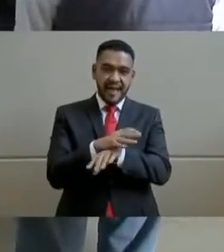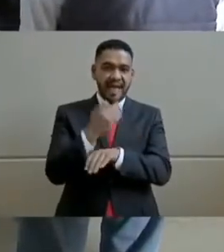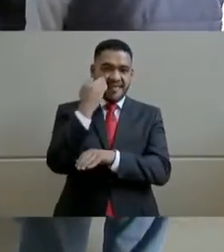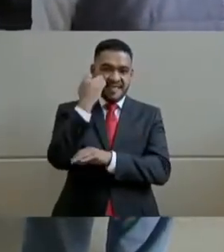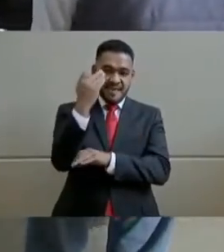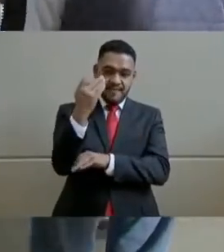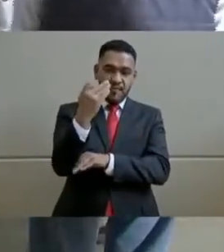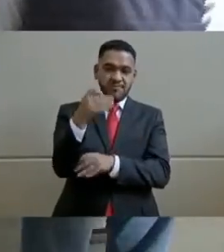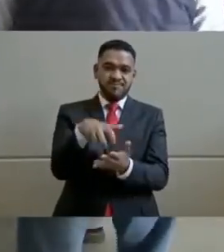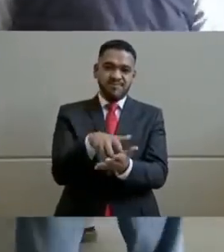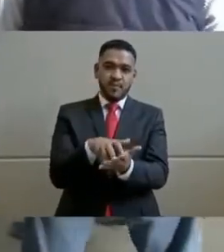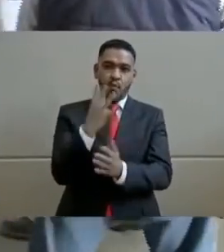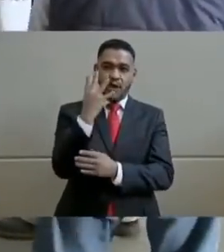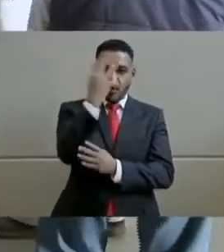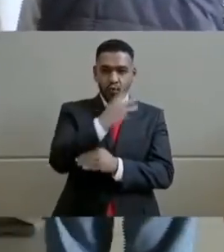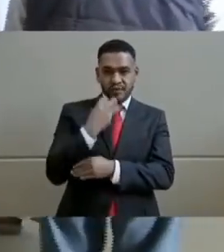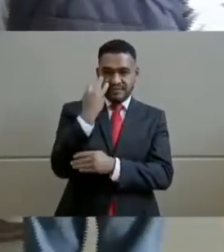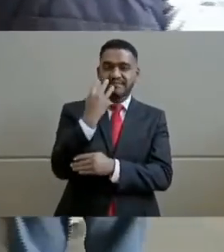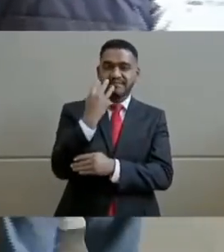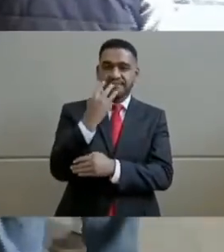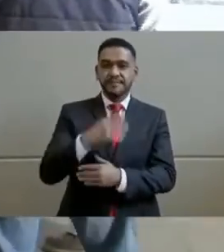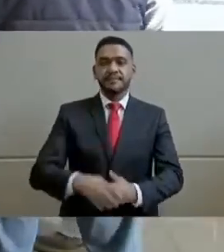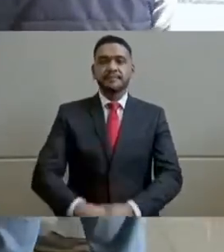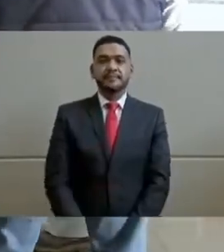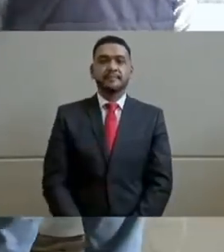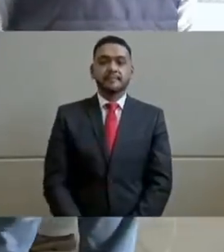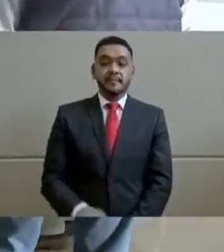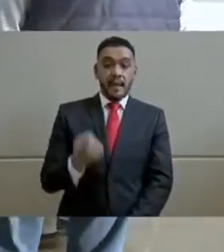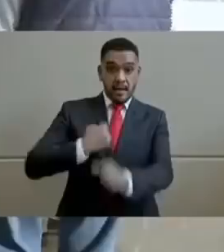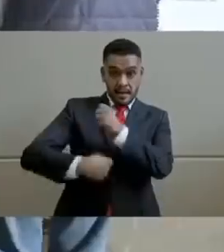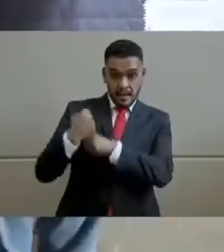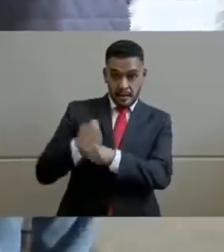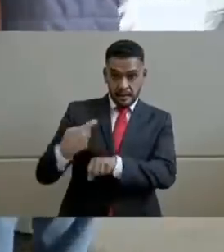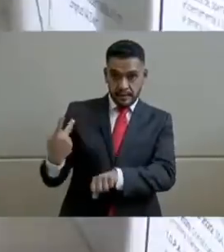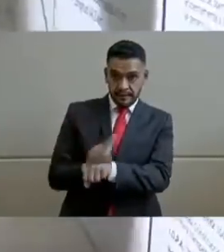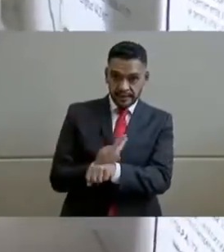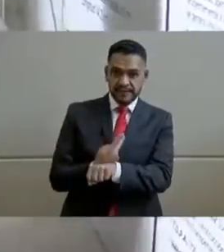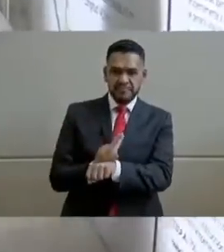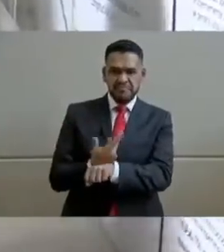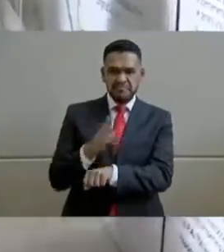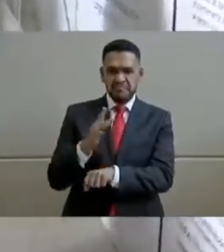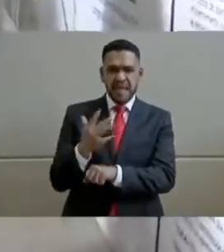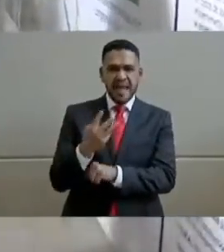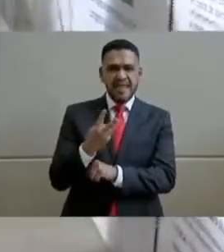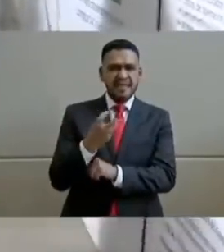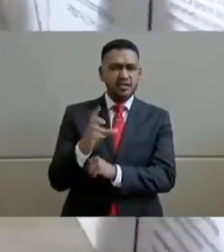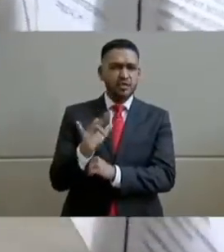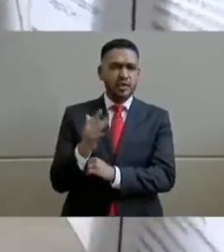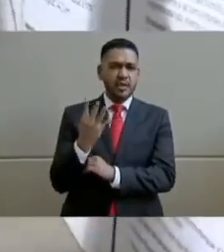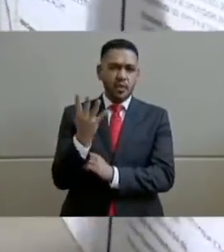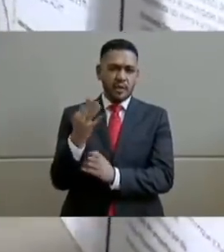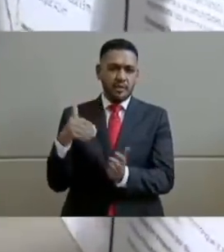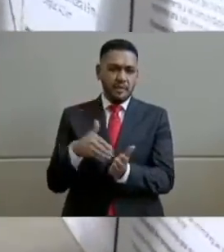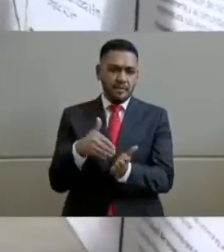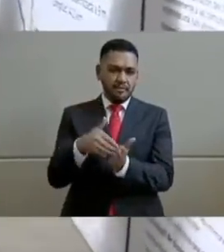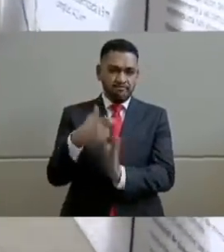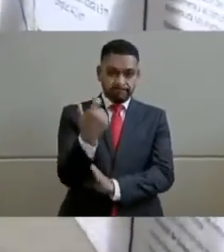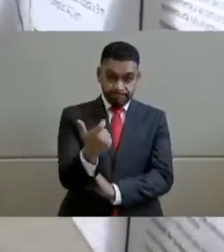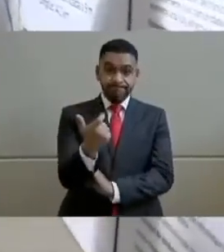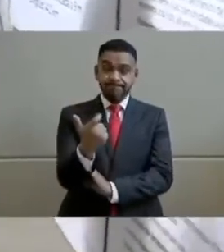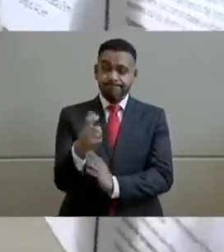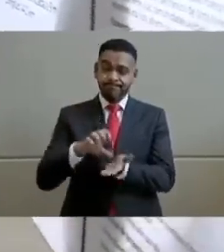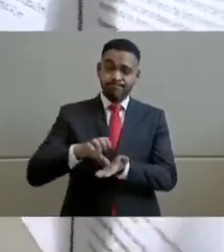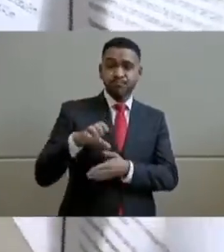4 horas. Este año, entre el año pasado y este año, se le invirtieron 354 millones de pesos. Aquí